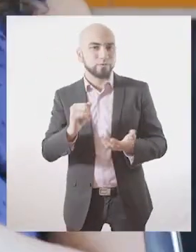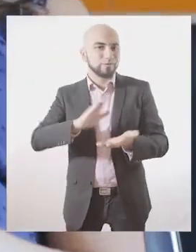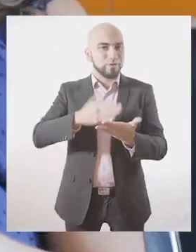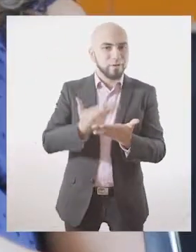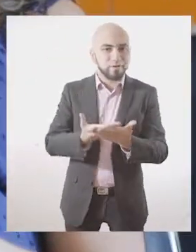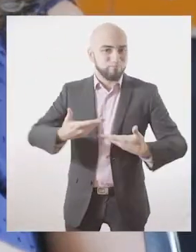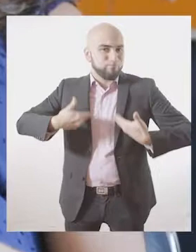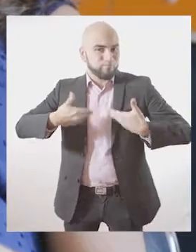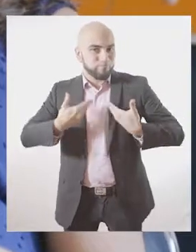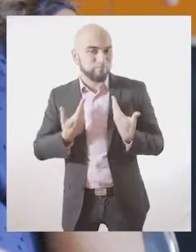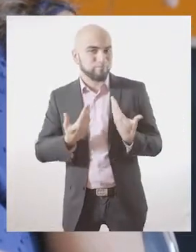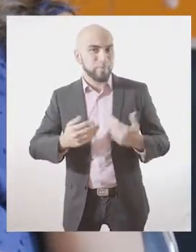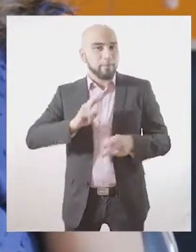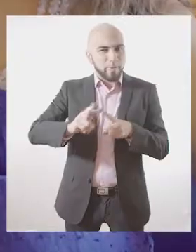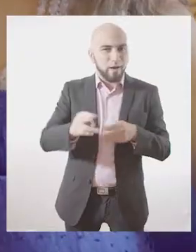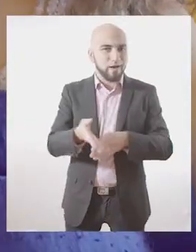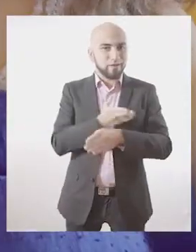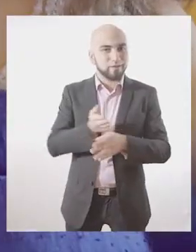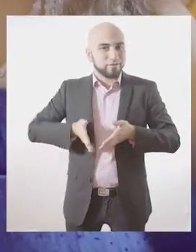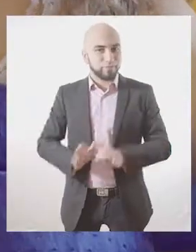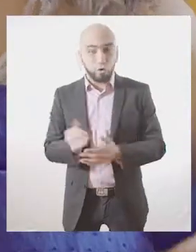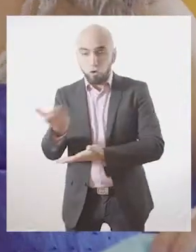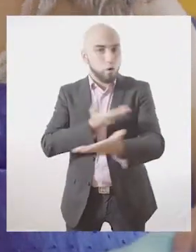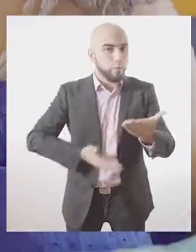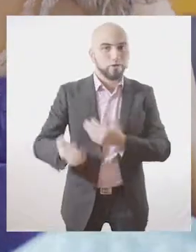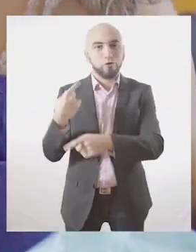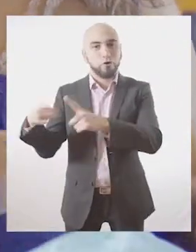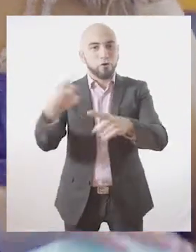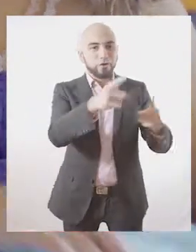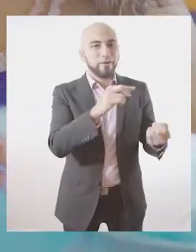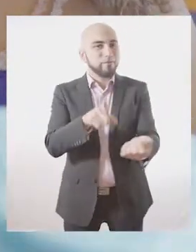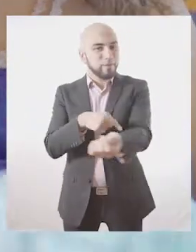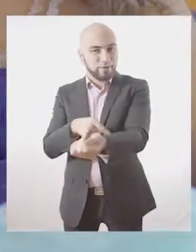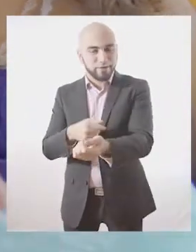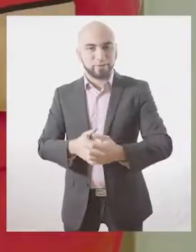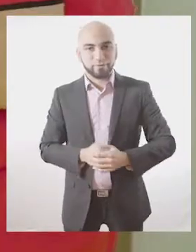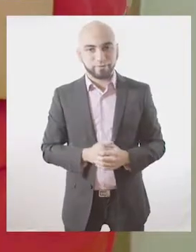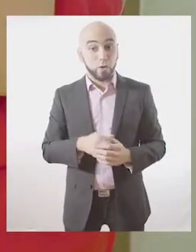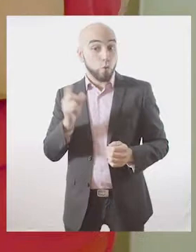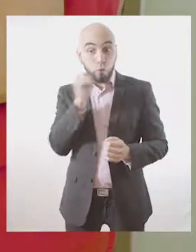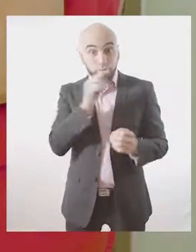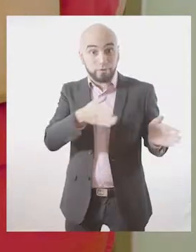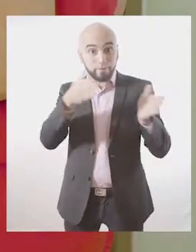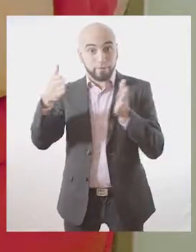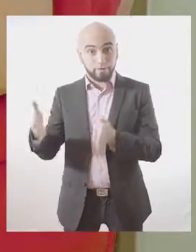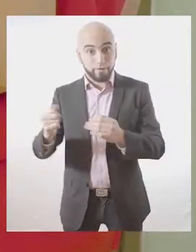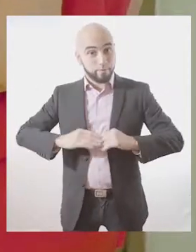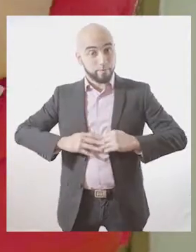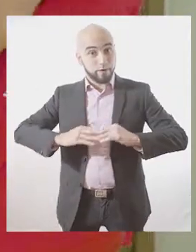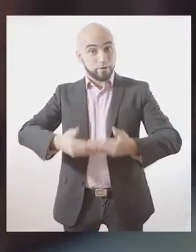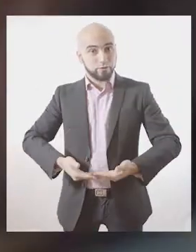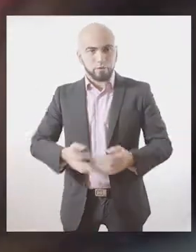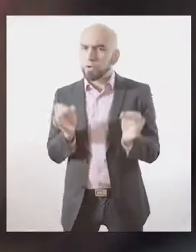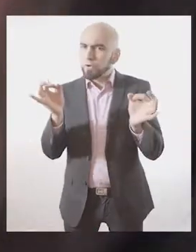embarazo sano, activo, a prepararse para el nacimiento y compartir experiencias con otras familias. En el último trimestre del